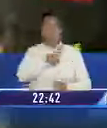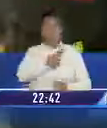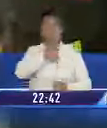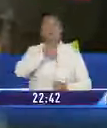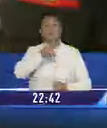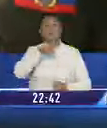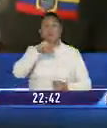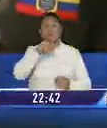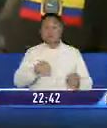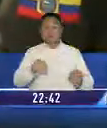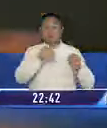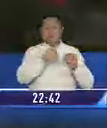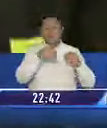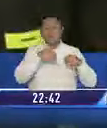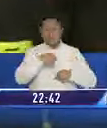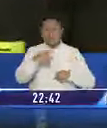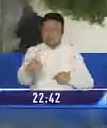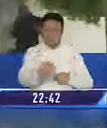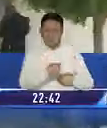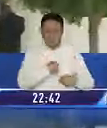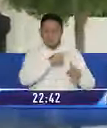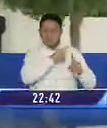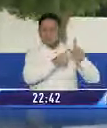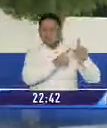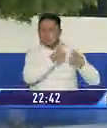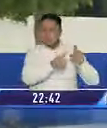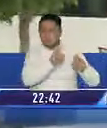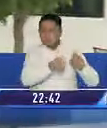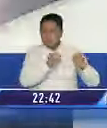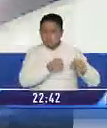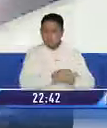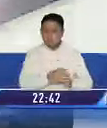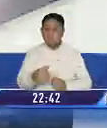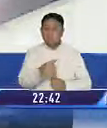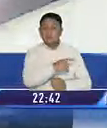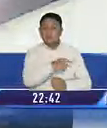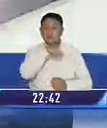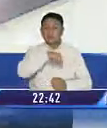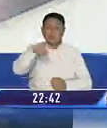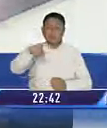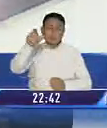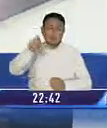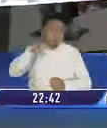fueron interrogados a propósito de los hechos que desembocaron en la desaparición y